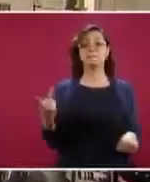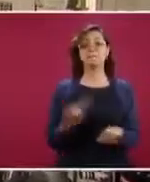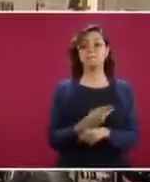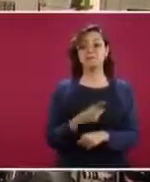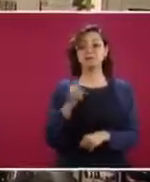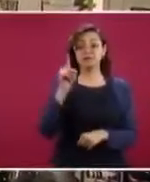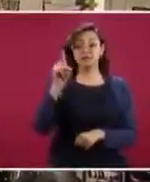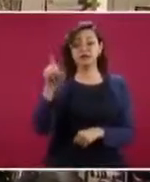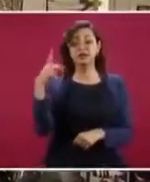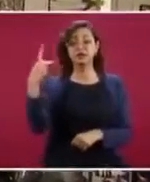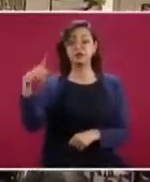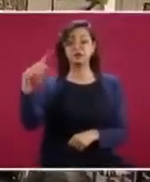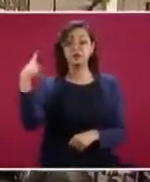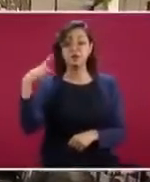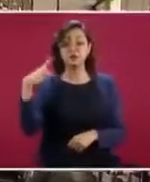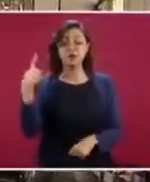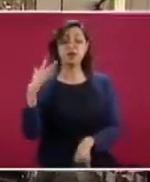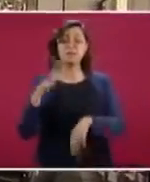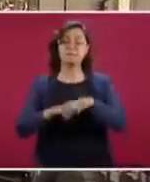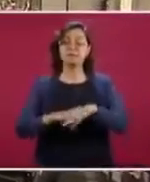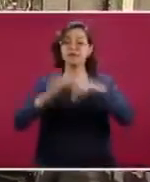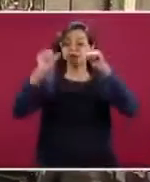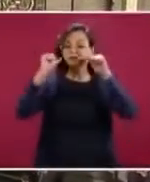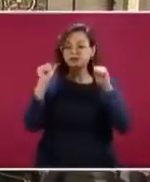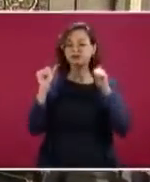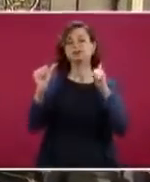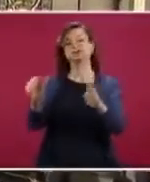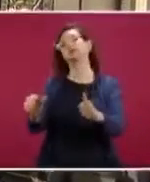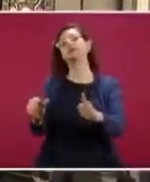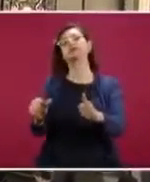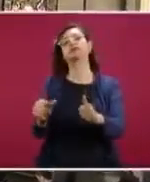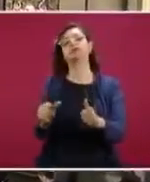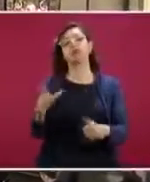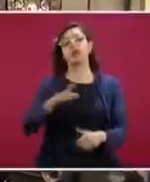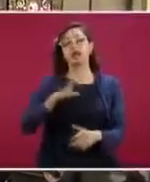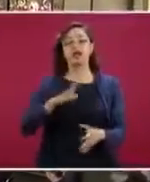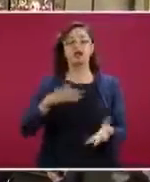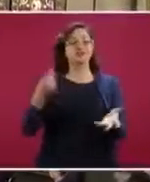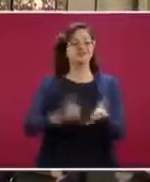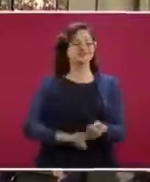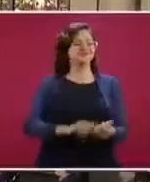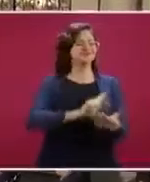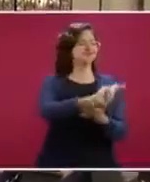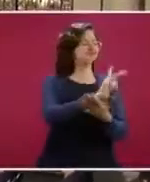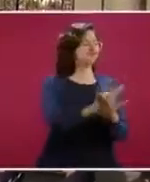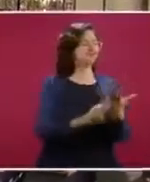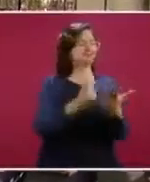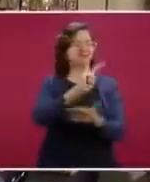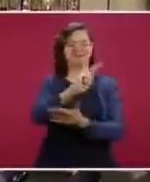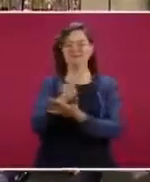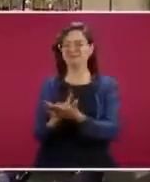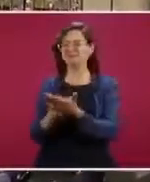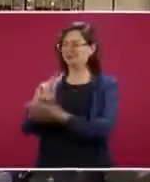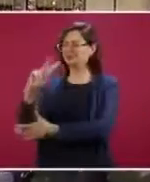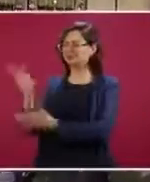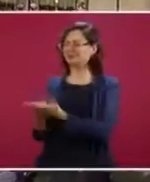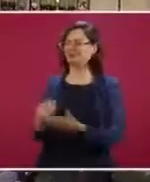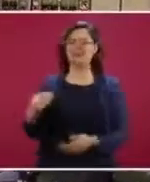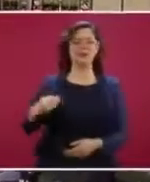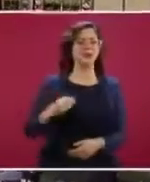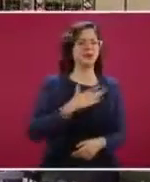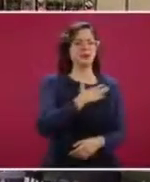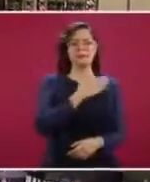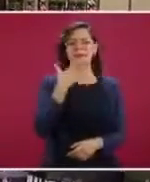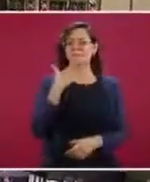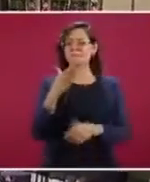atención especial Puebla, tiene muchos programas para el bienestar. Menciono